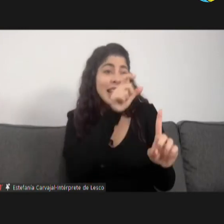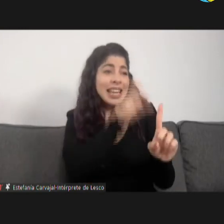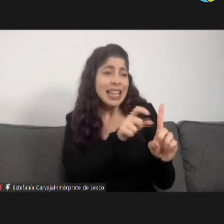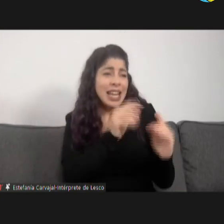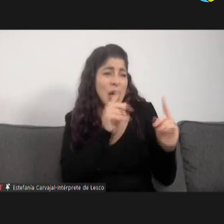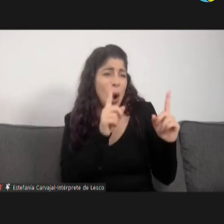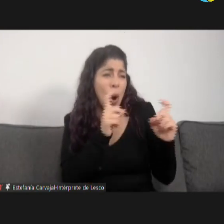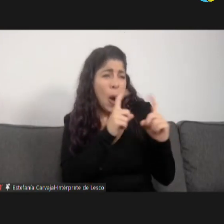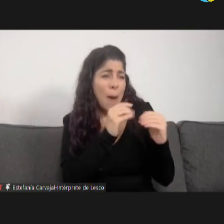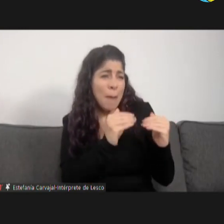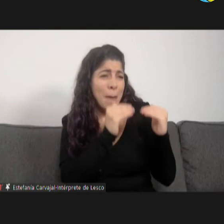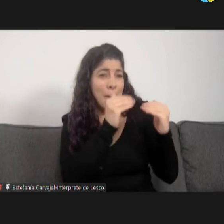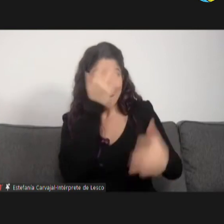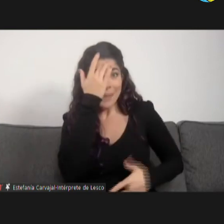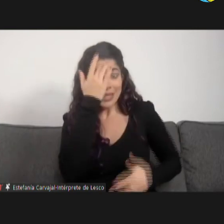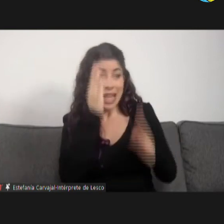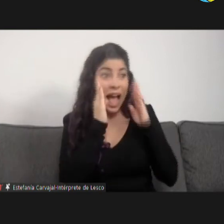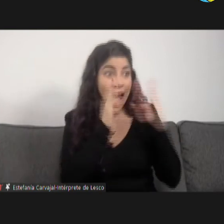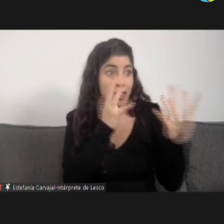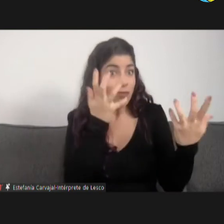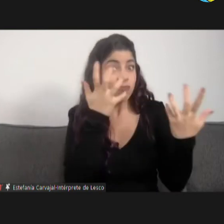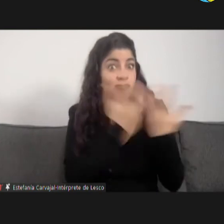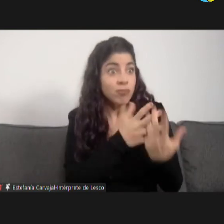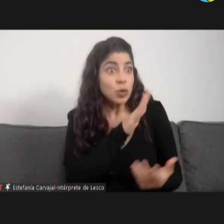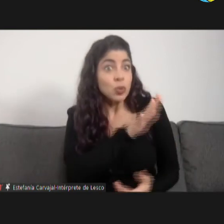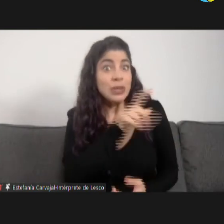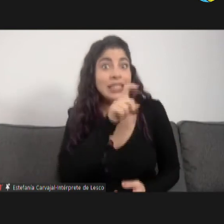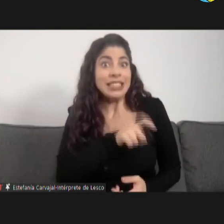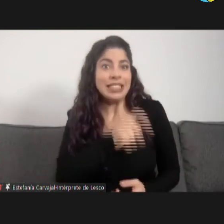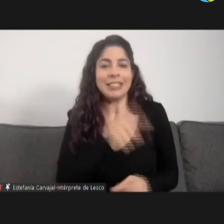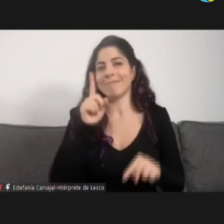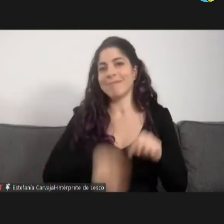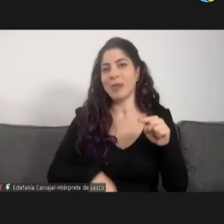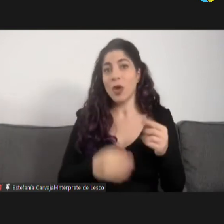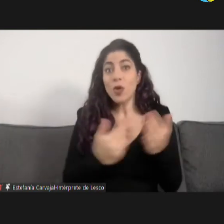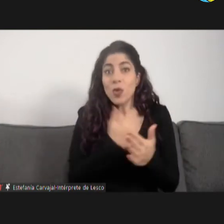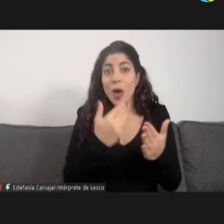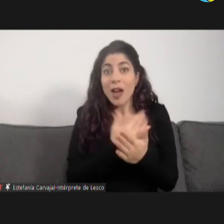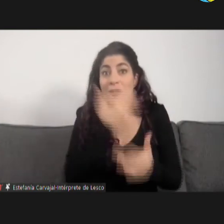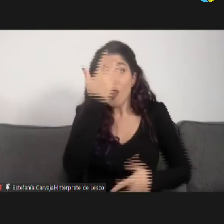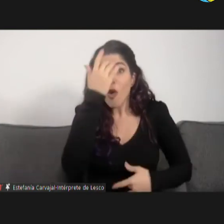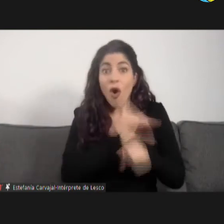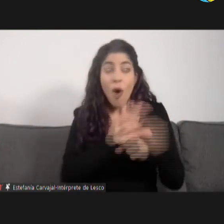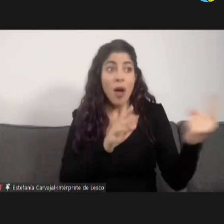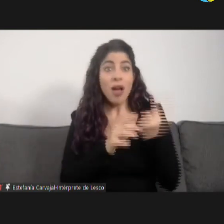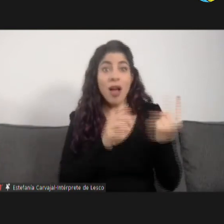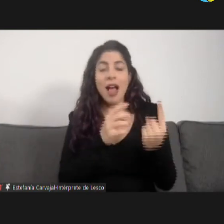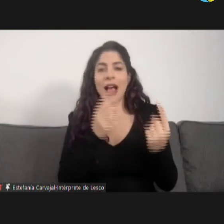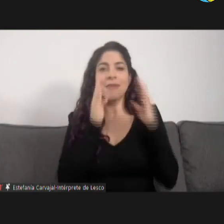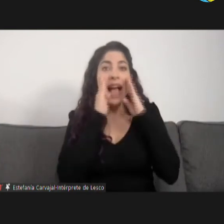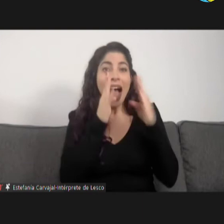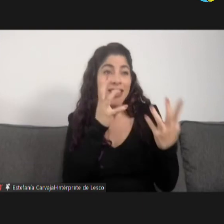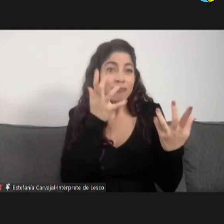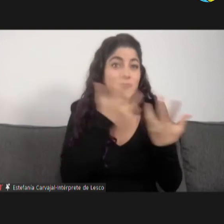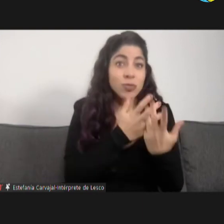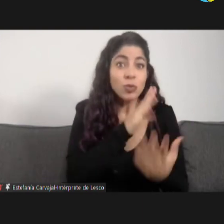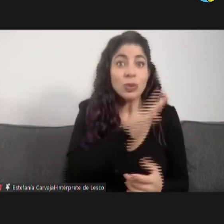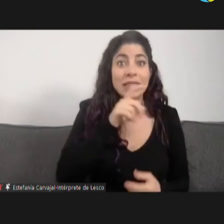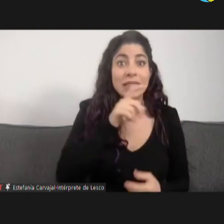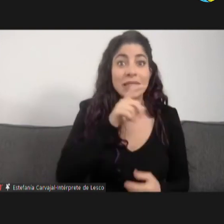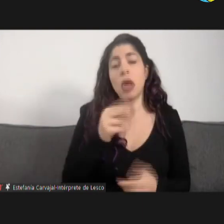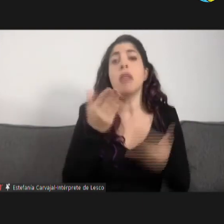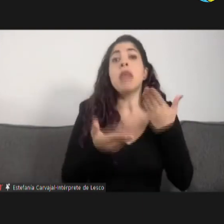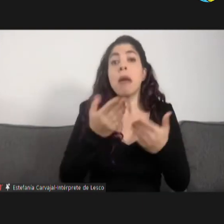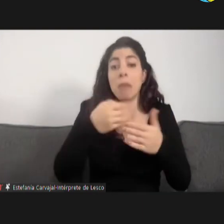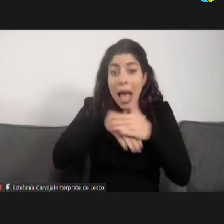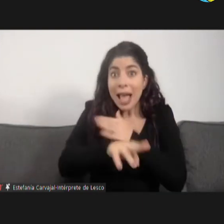que requiera un paciente a los pacientes nuevos de COVID que van ingresando. O sea, que podrán ingresar a un hospital,